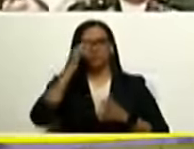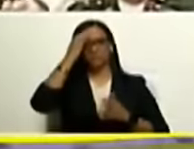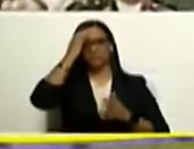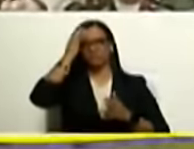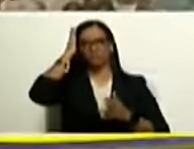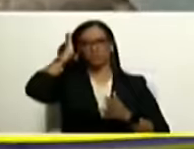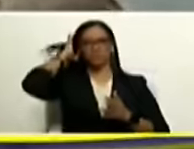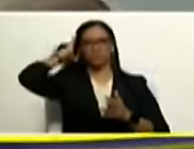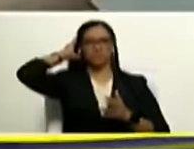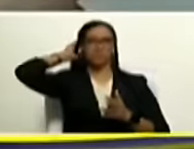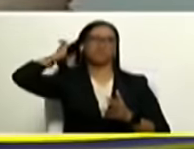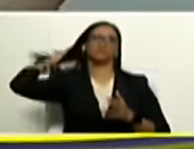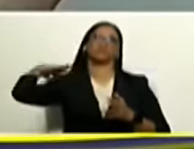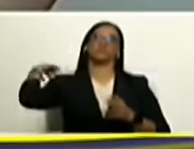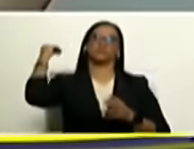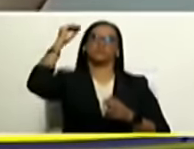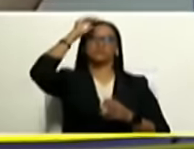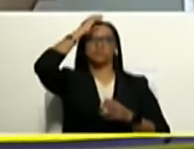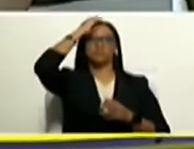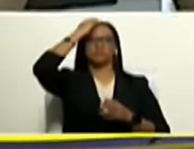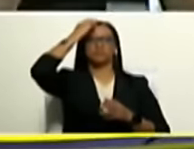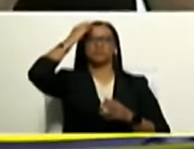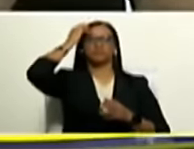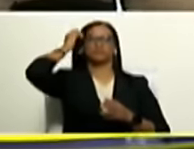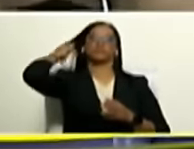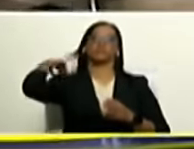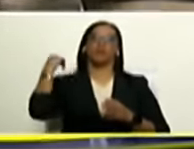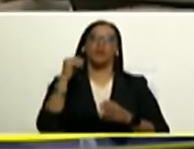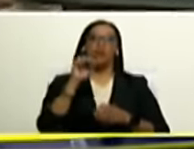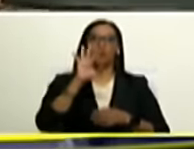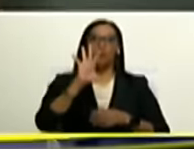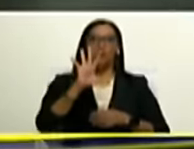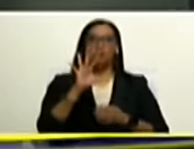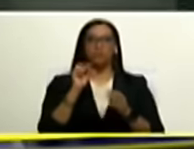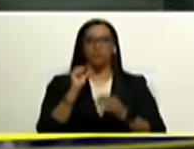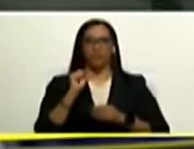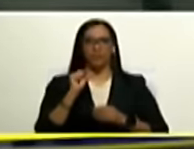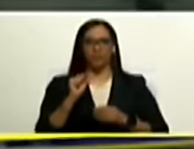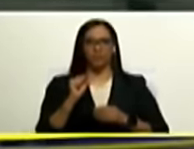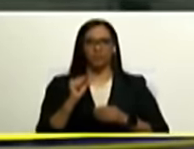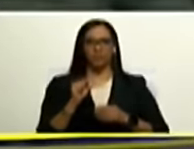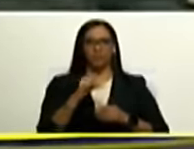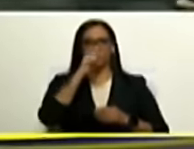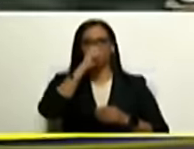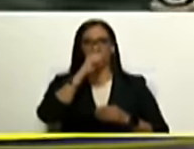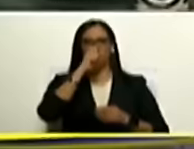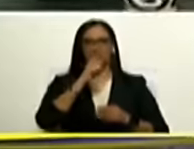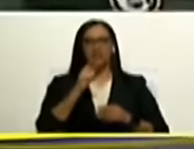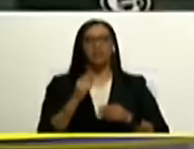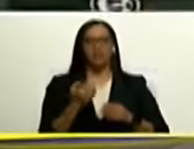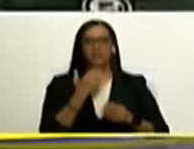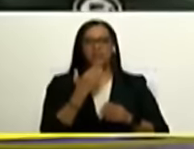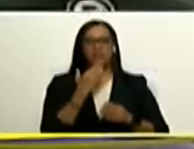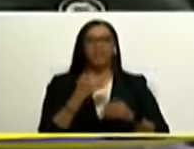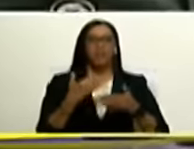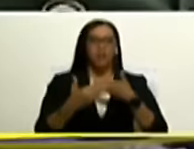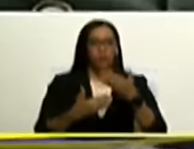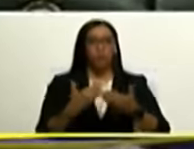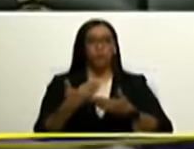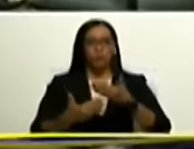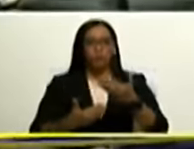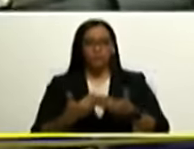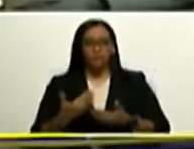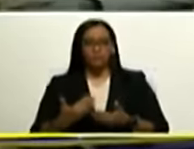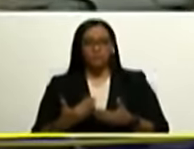Un quinto momento, que son los años recientes, que están en curso todavía,